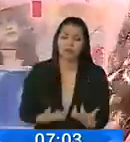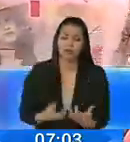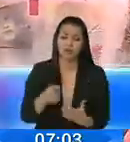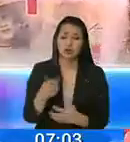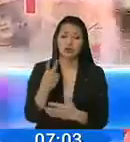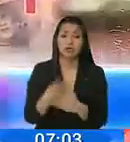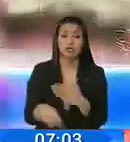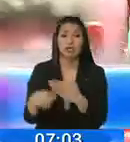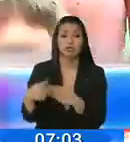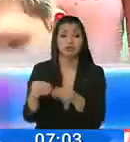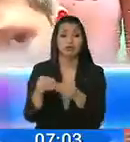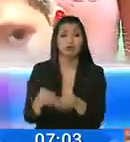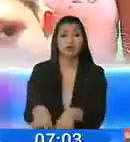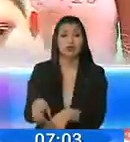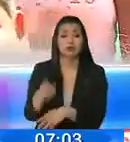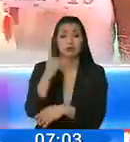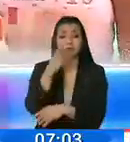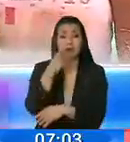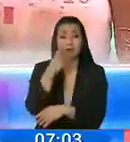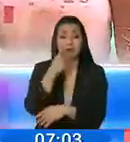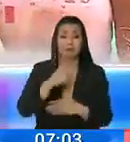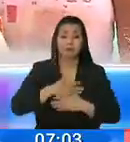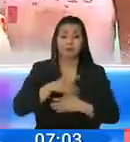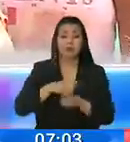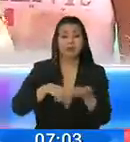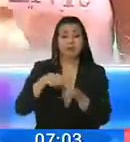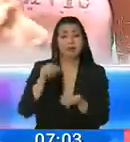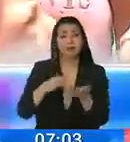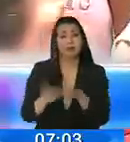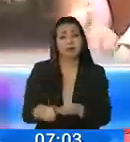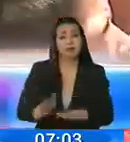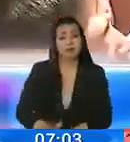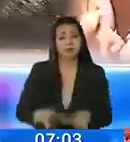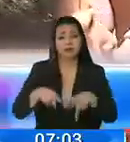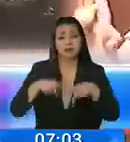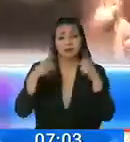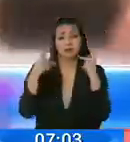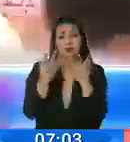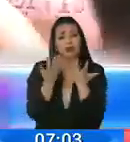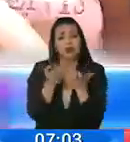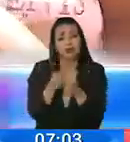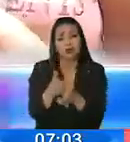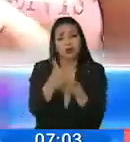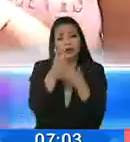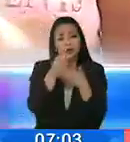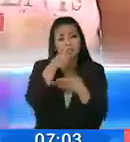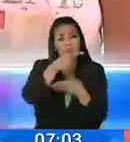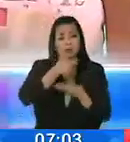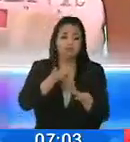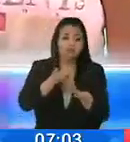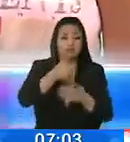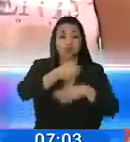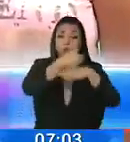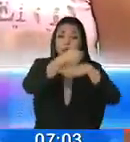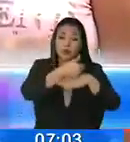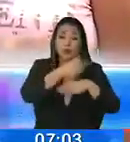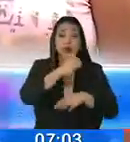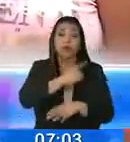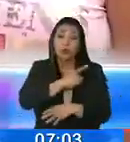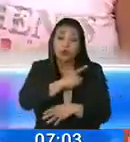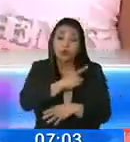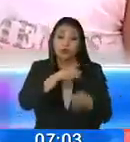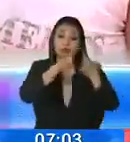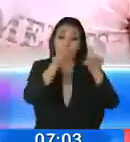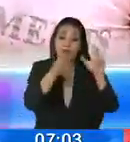guaguas que quedan, son menores de edad, y a mi hermanito se fue y así es la vida. Por favor, los encargados o los dueños de la